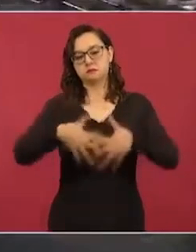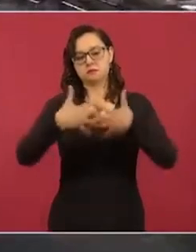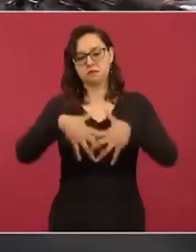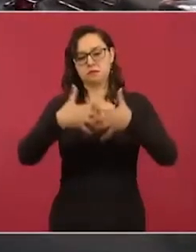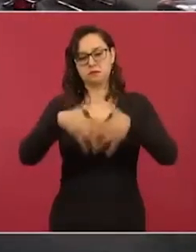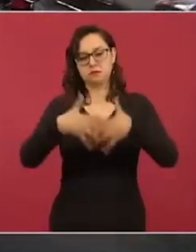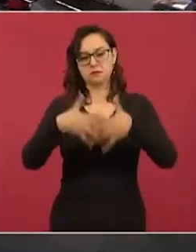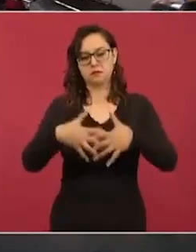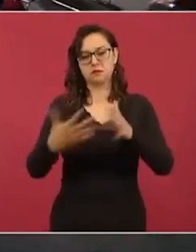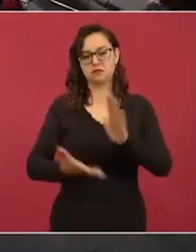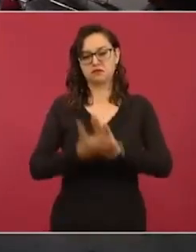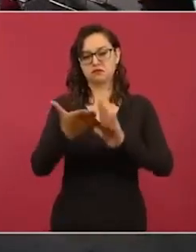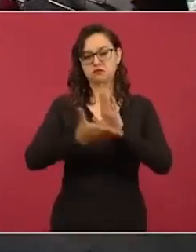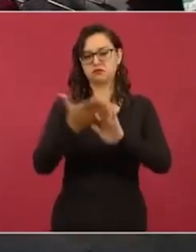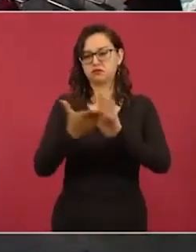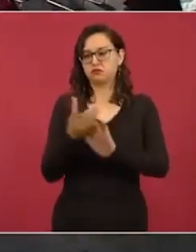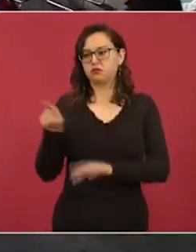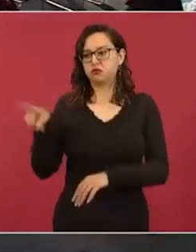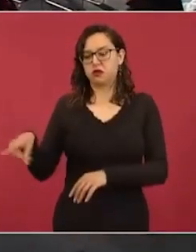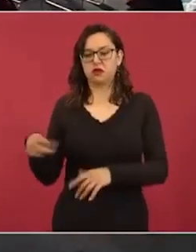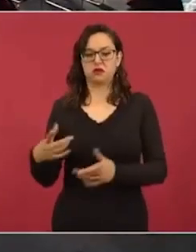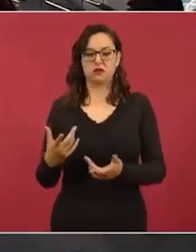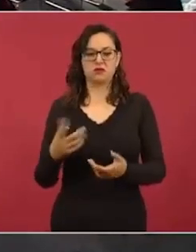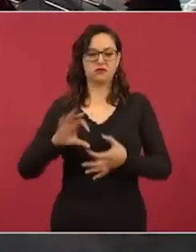que no hay un